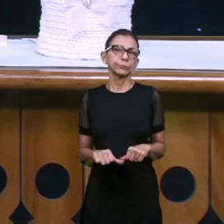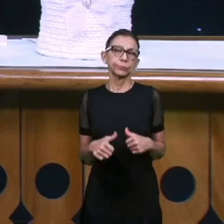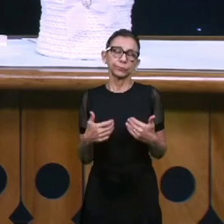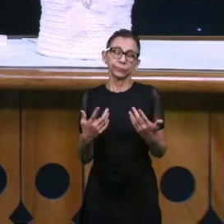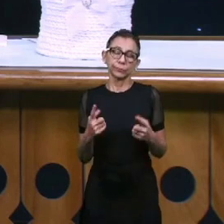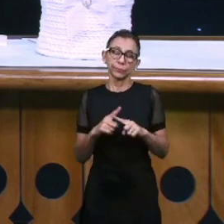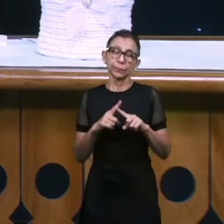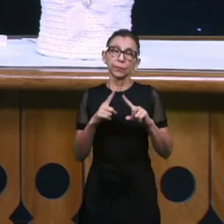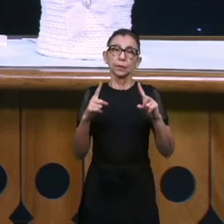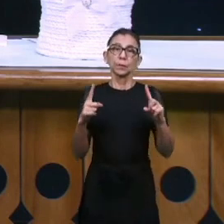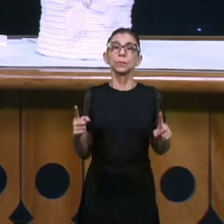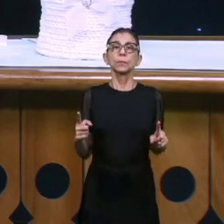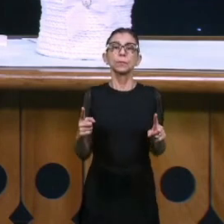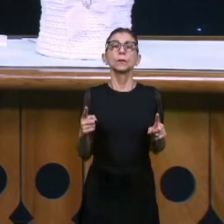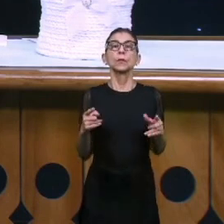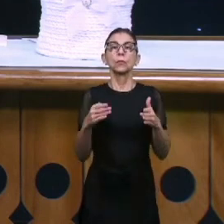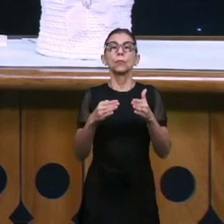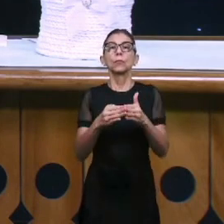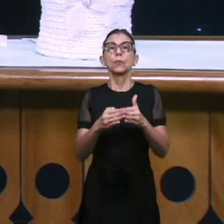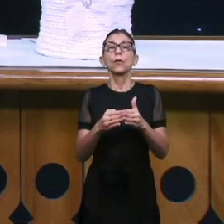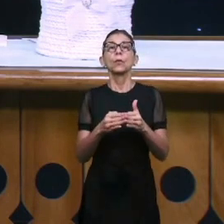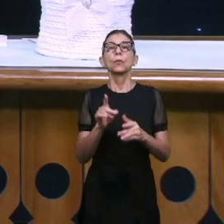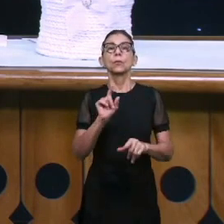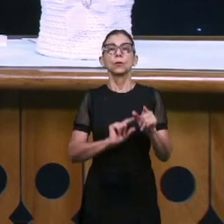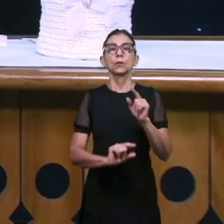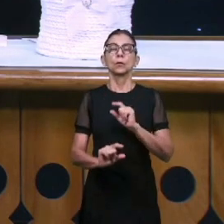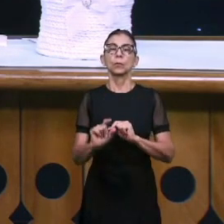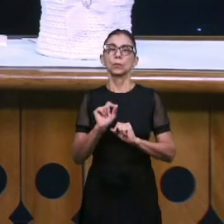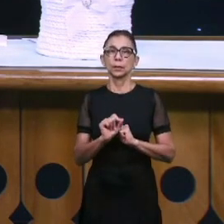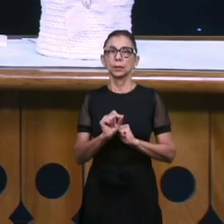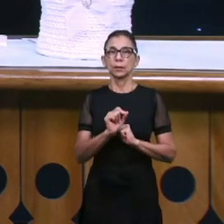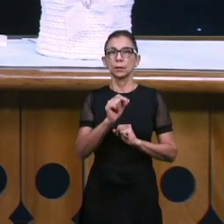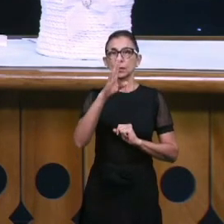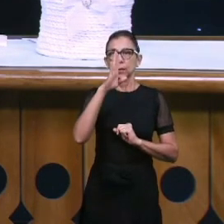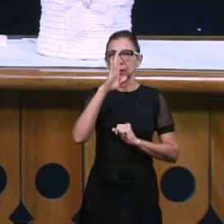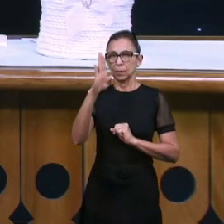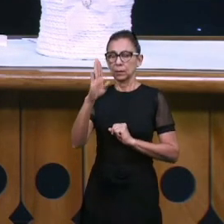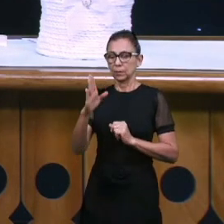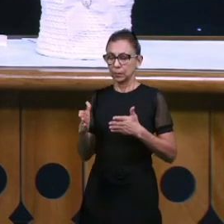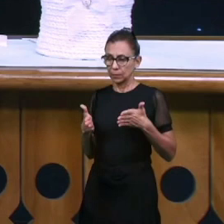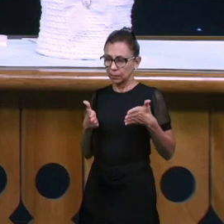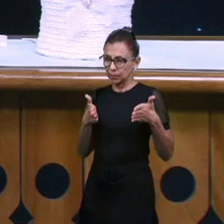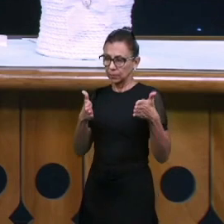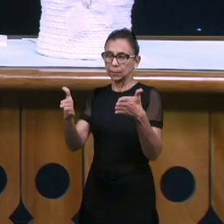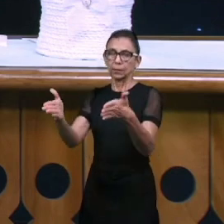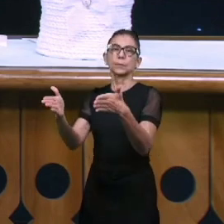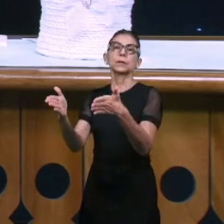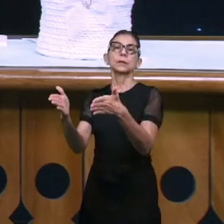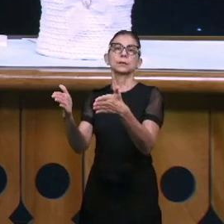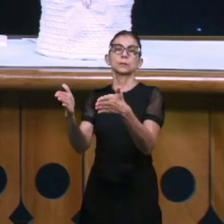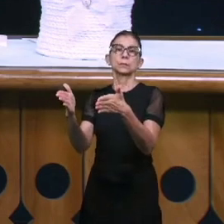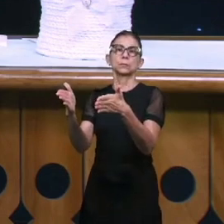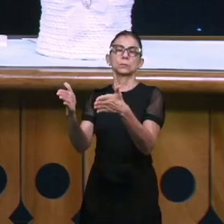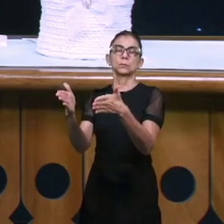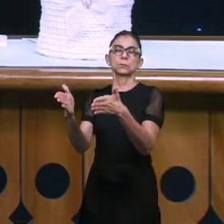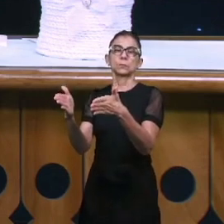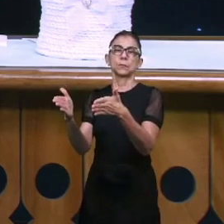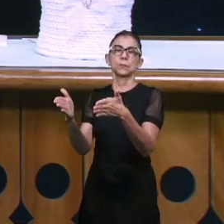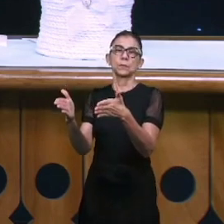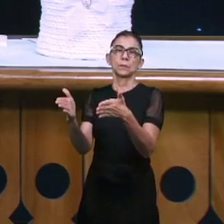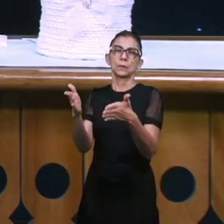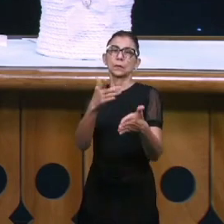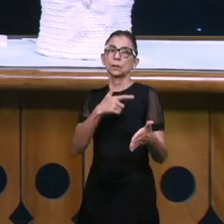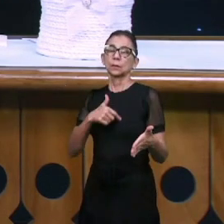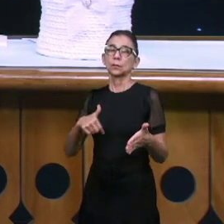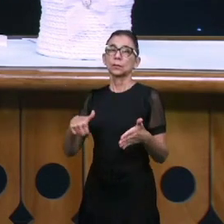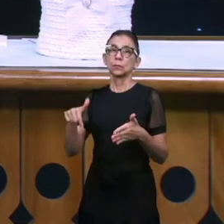pero eso no es lo importante. Lo importante es caminar hacia adelante, porque el camino por el cual